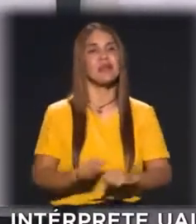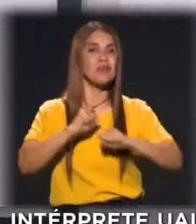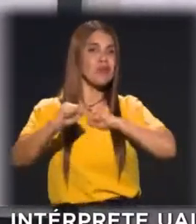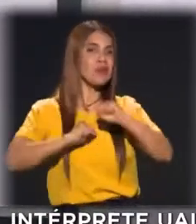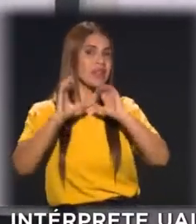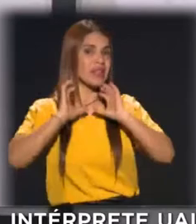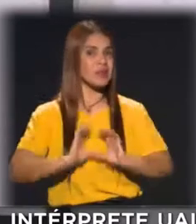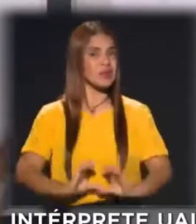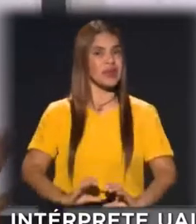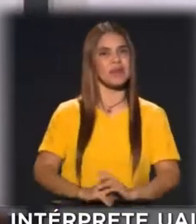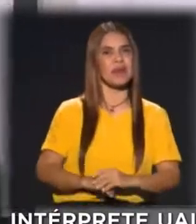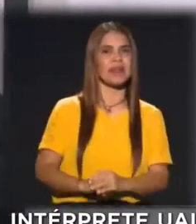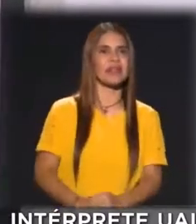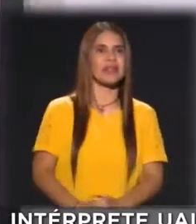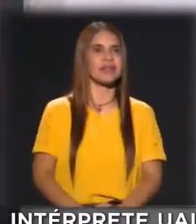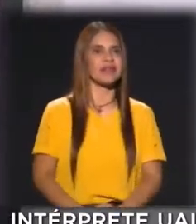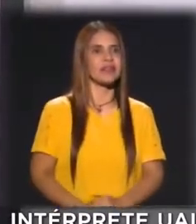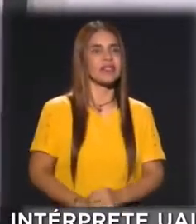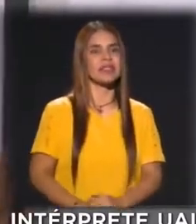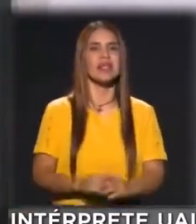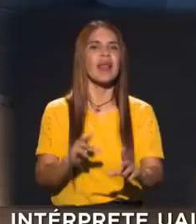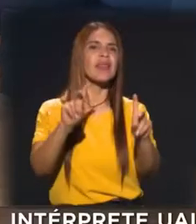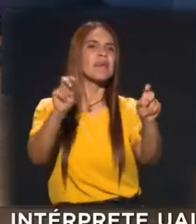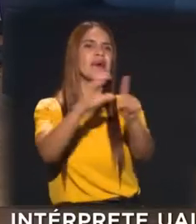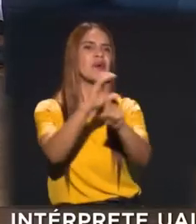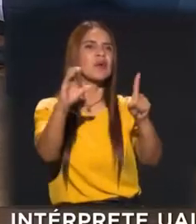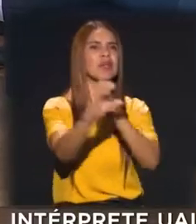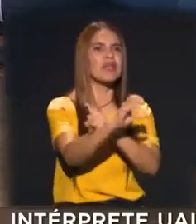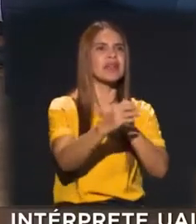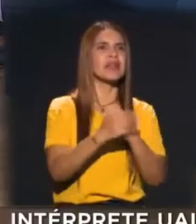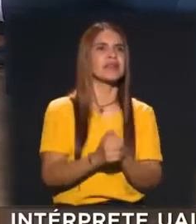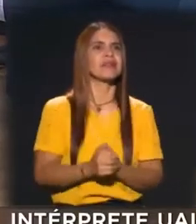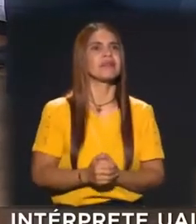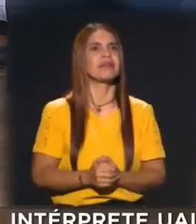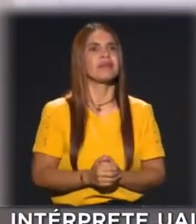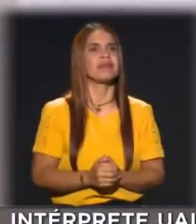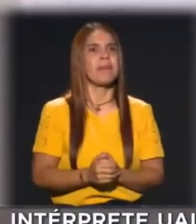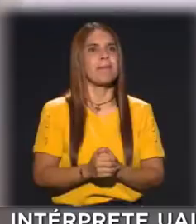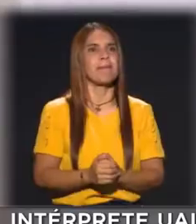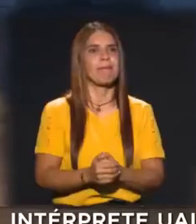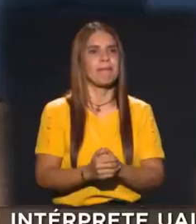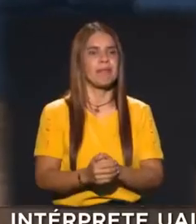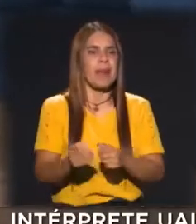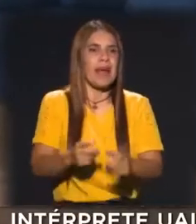movilidad articular, a imitar pases de las labores culturales. Por ejemplo, con la pala.